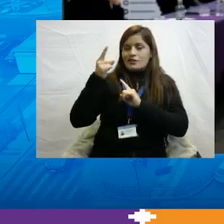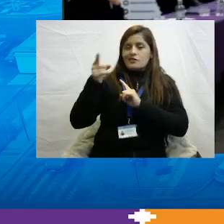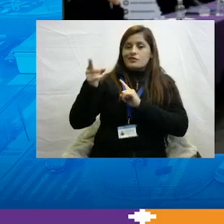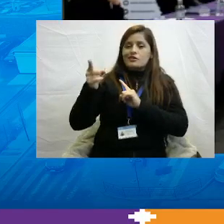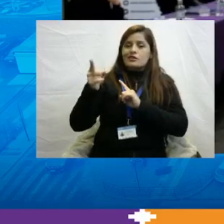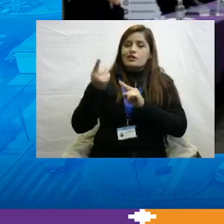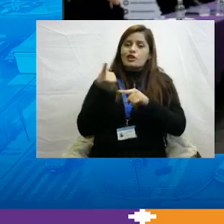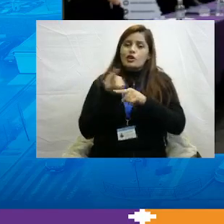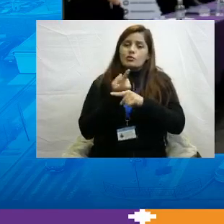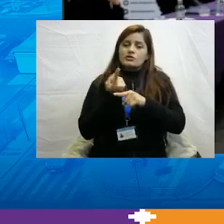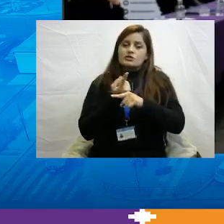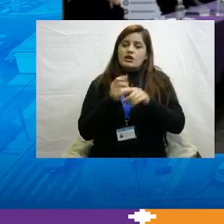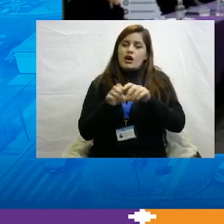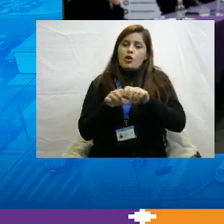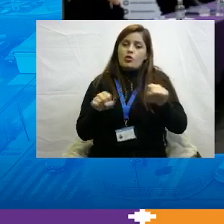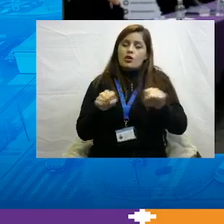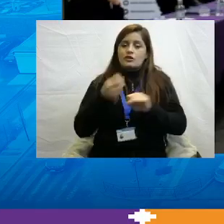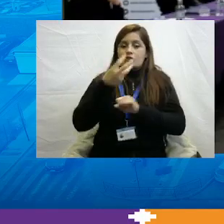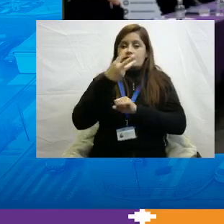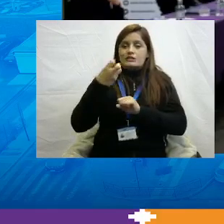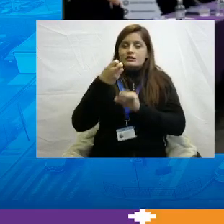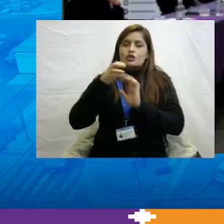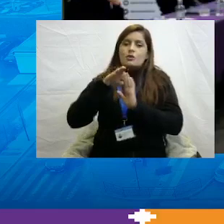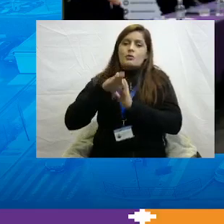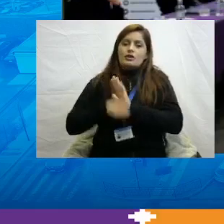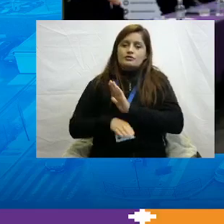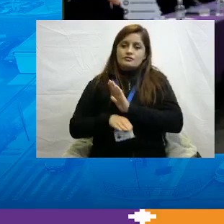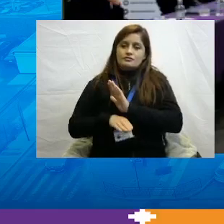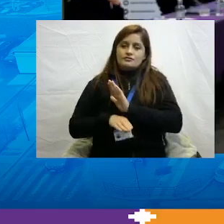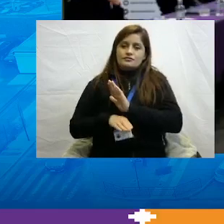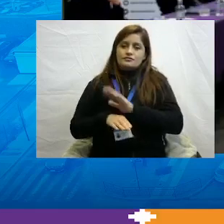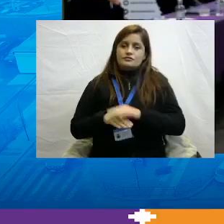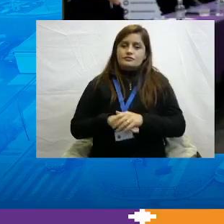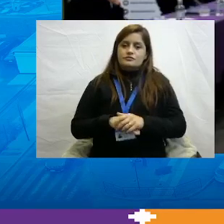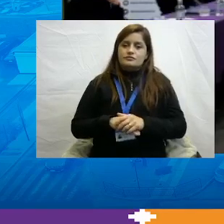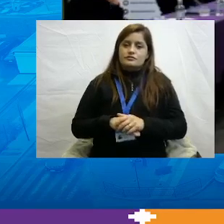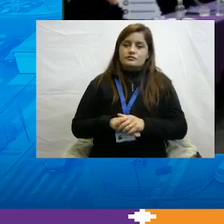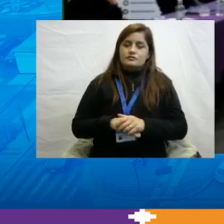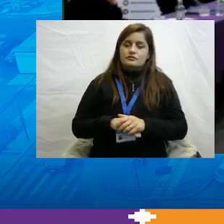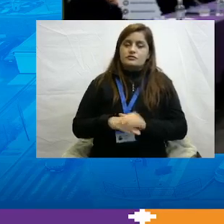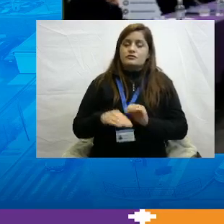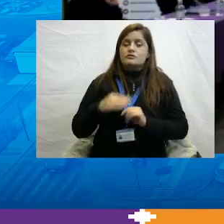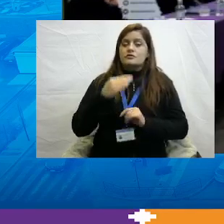traté de llegar a una conciliación que eran 300.000 pesos de lo que había solicitado el tribunal, pero